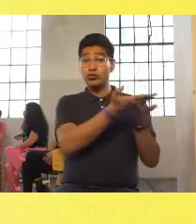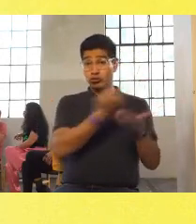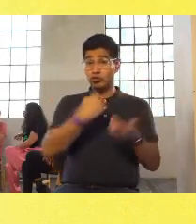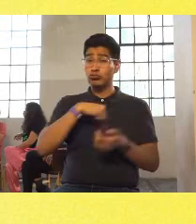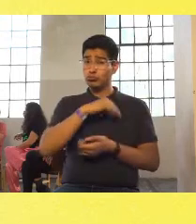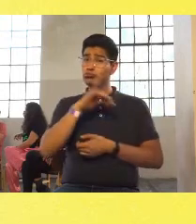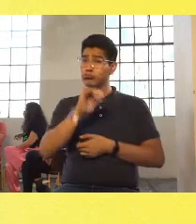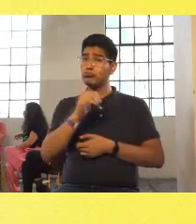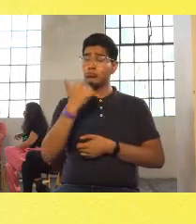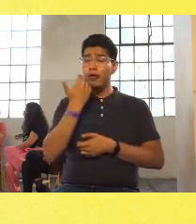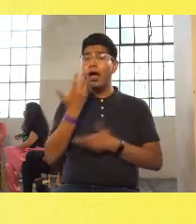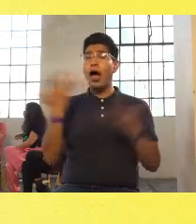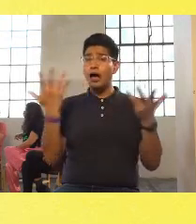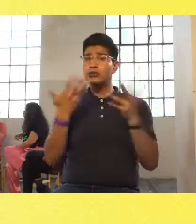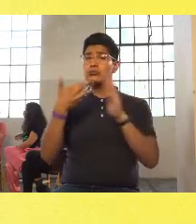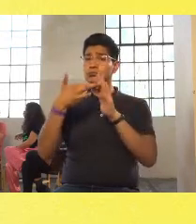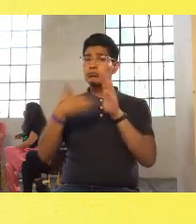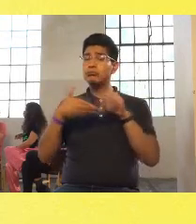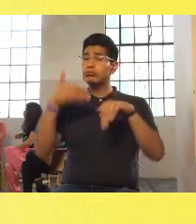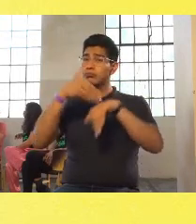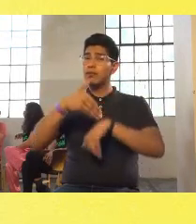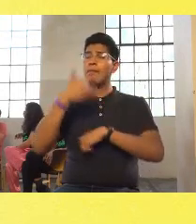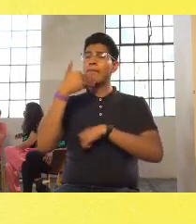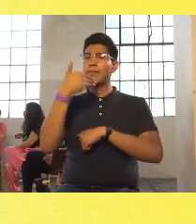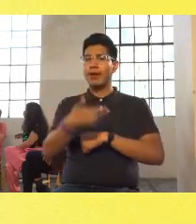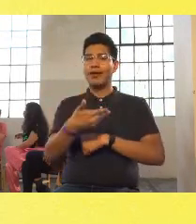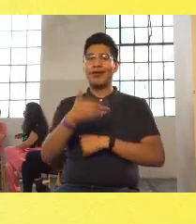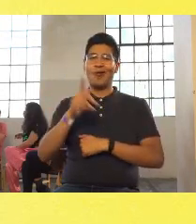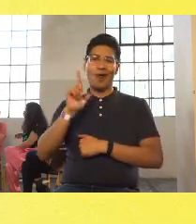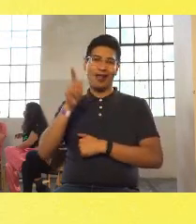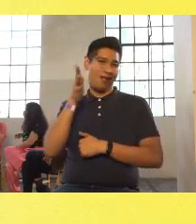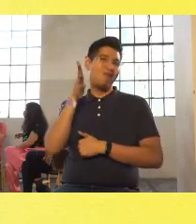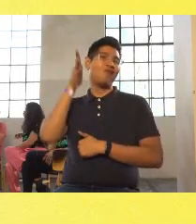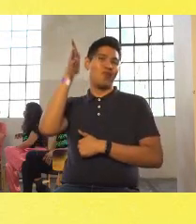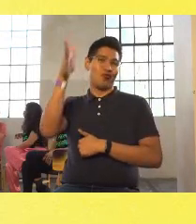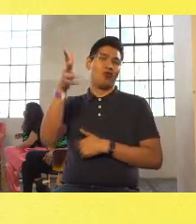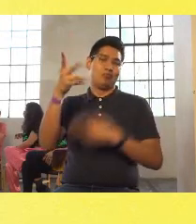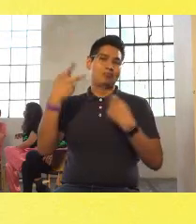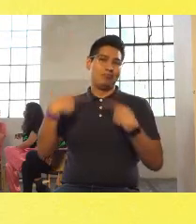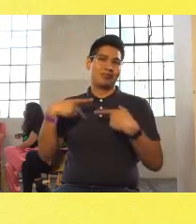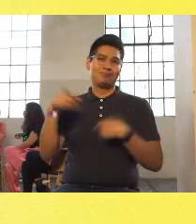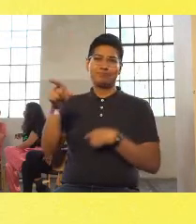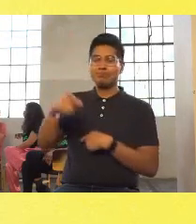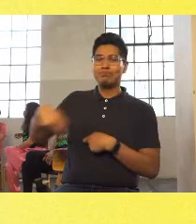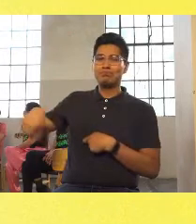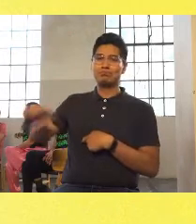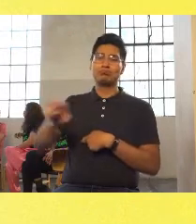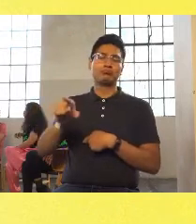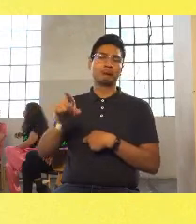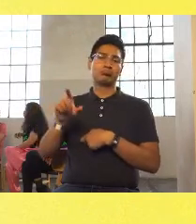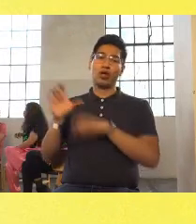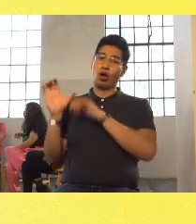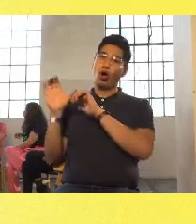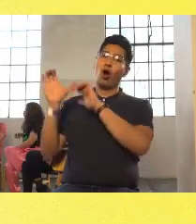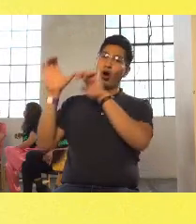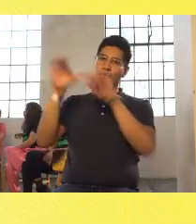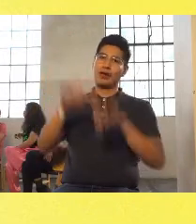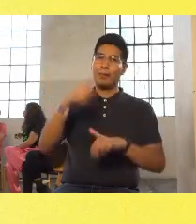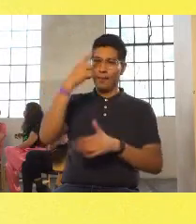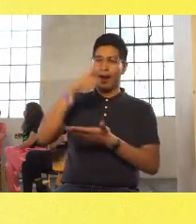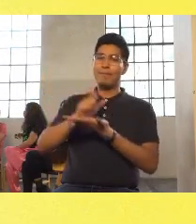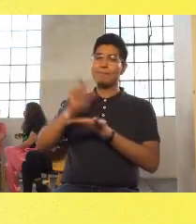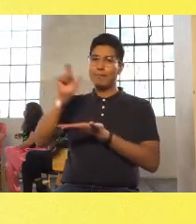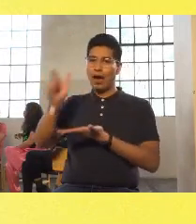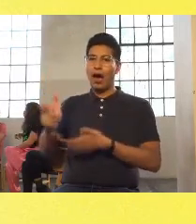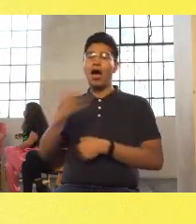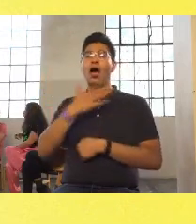bien, ¿no? Y nuestro sueño es lograr tener, pues sí, contratados a nuestros chicos y pagarles una paga decente, ¿no? Y un